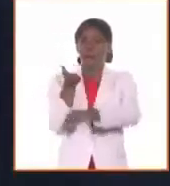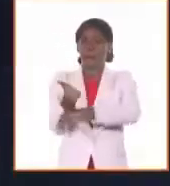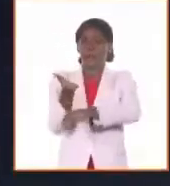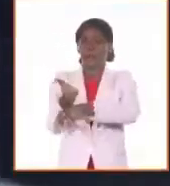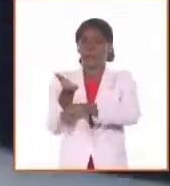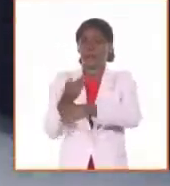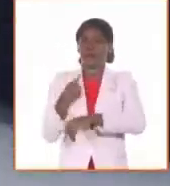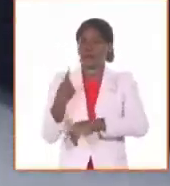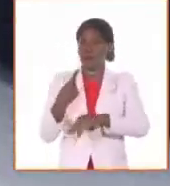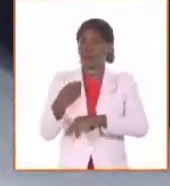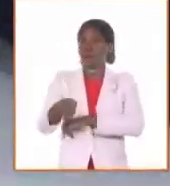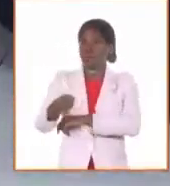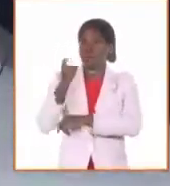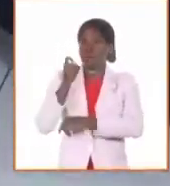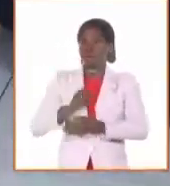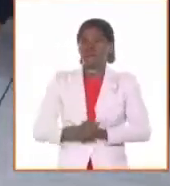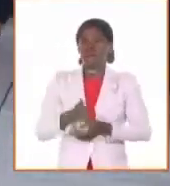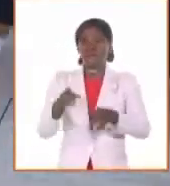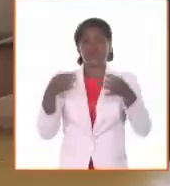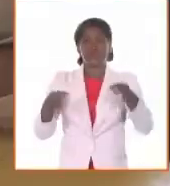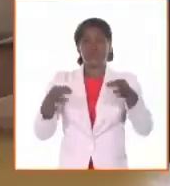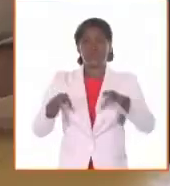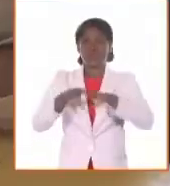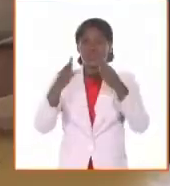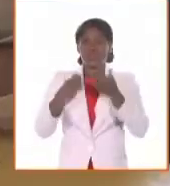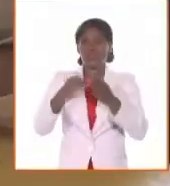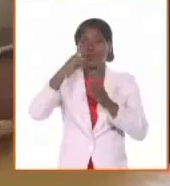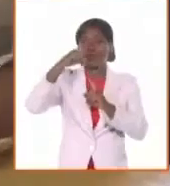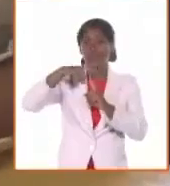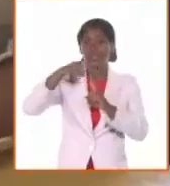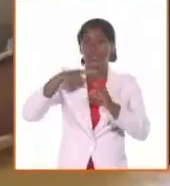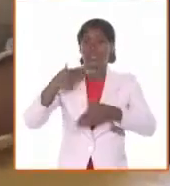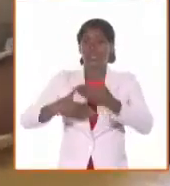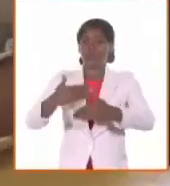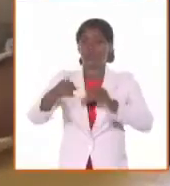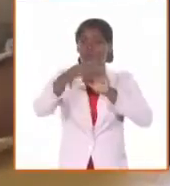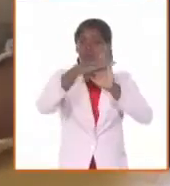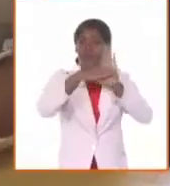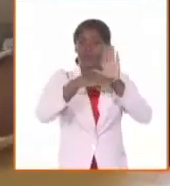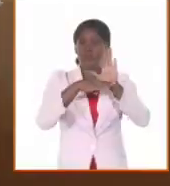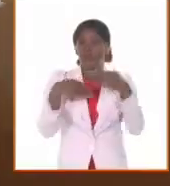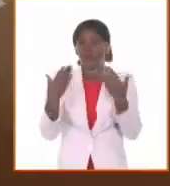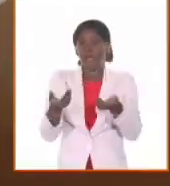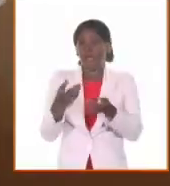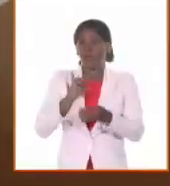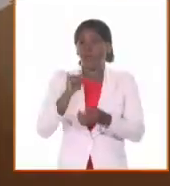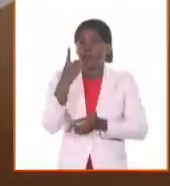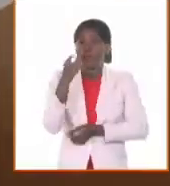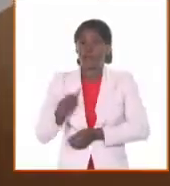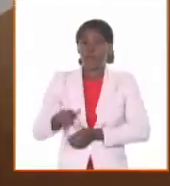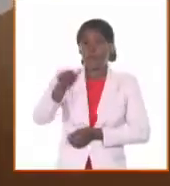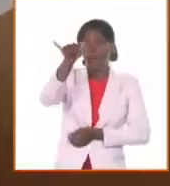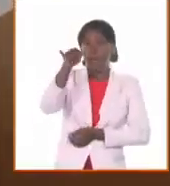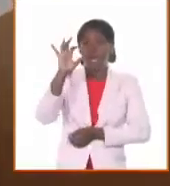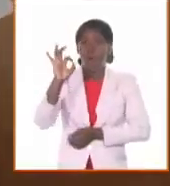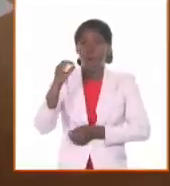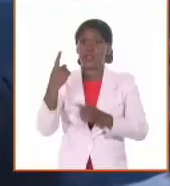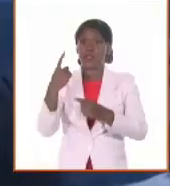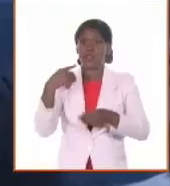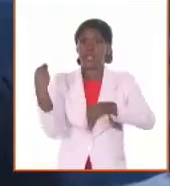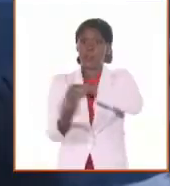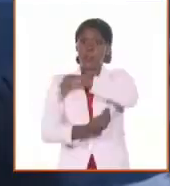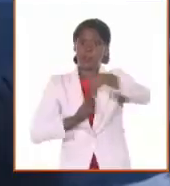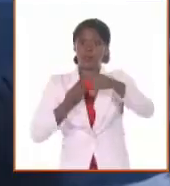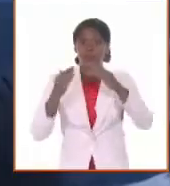escrita dar fe y autenticar actos jurídicos hechos o circunstancias de la vida con trascendencia legal